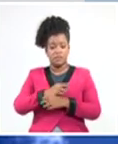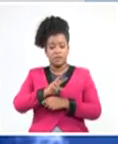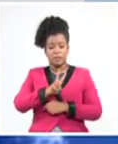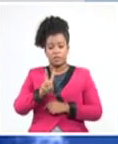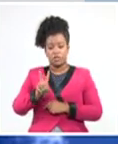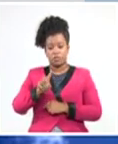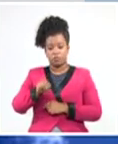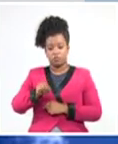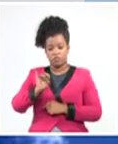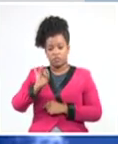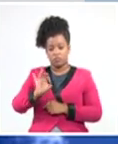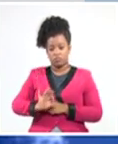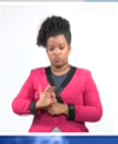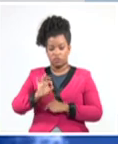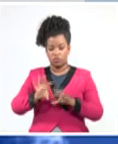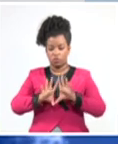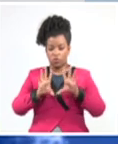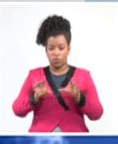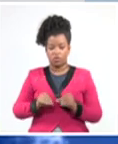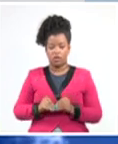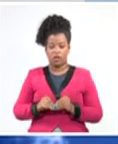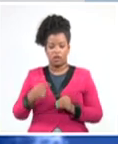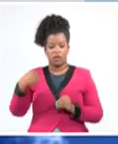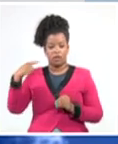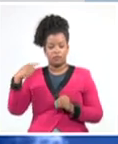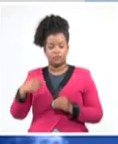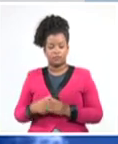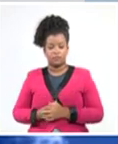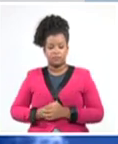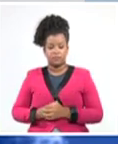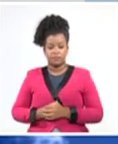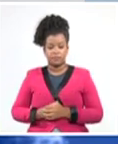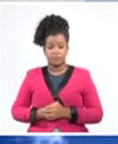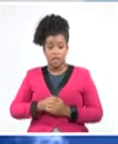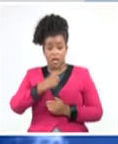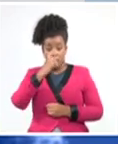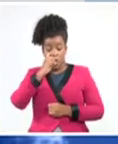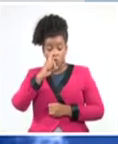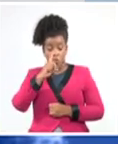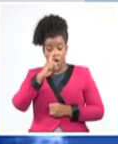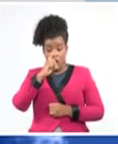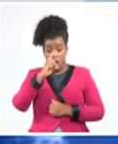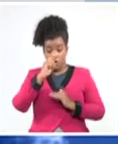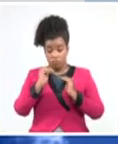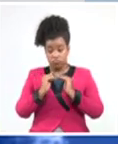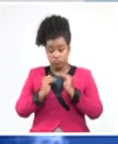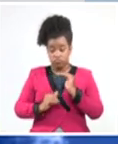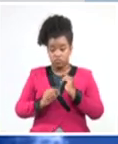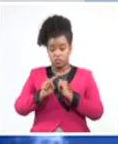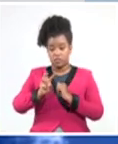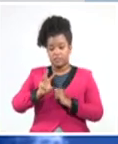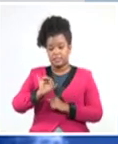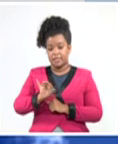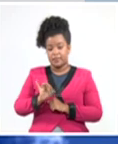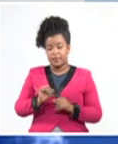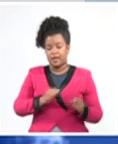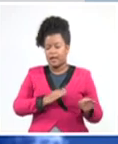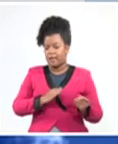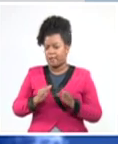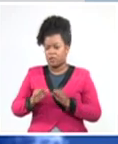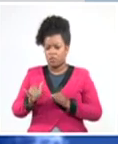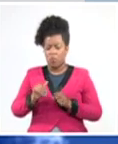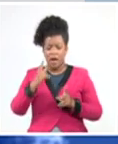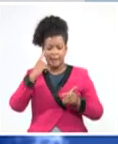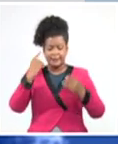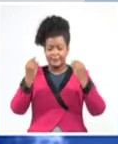de todos los diagnosticados ayer menores de un año 137 y lo que hace todavía mucho más